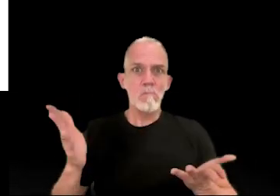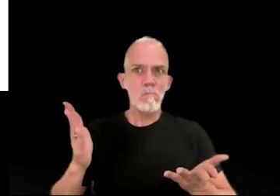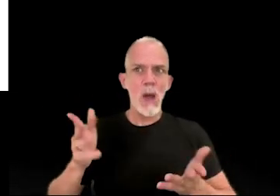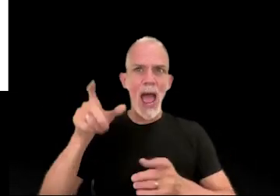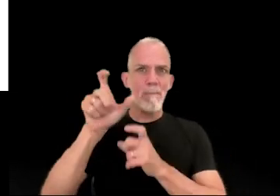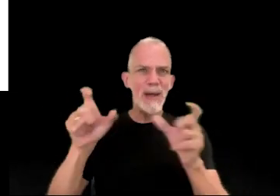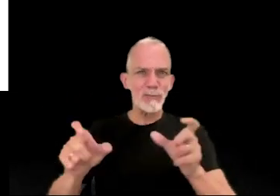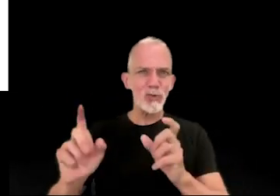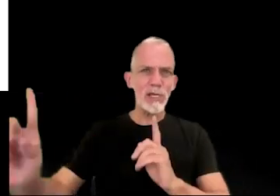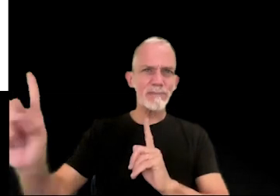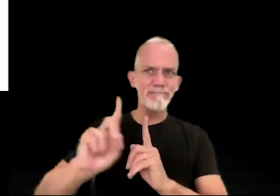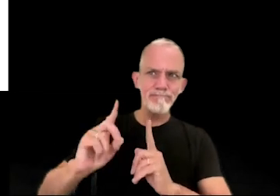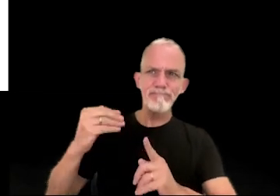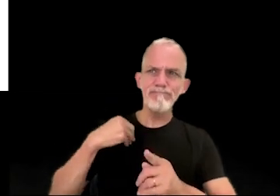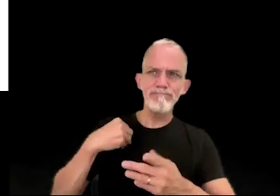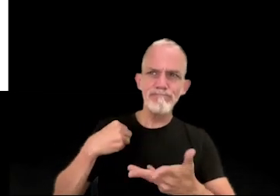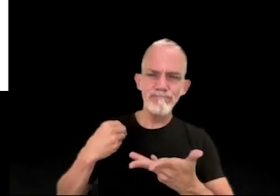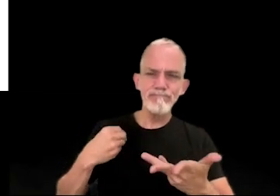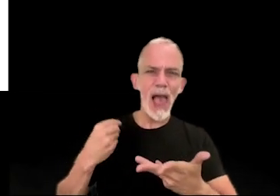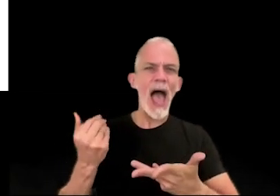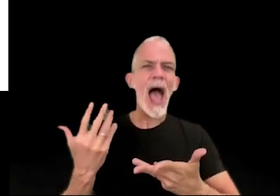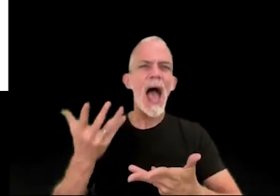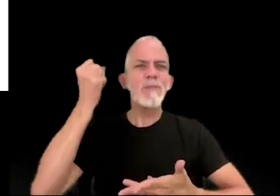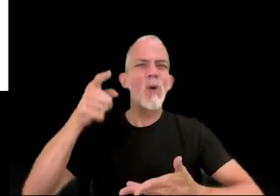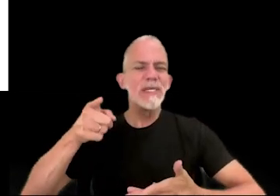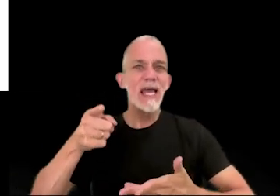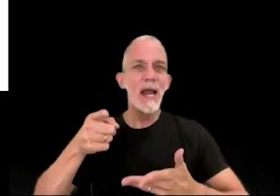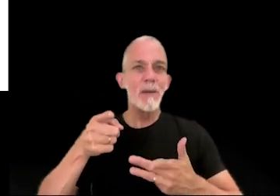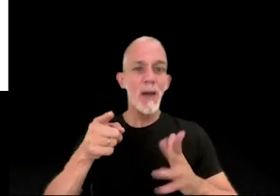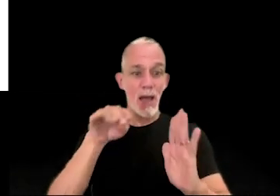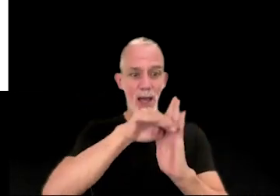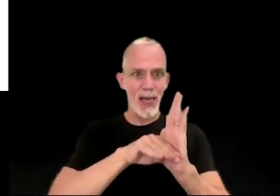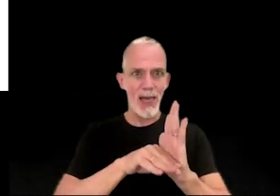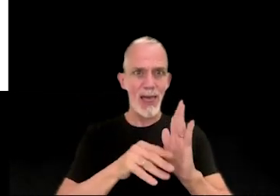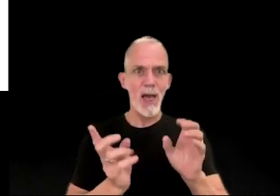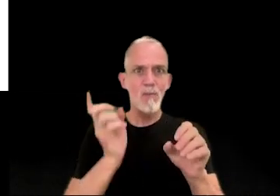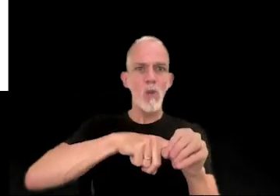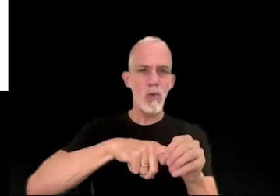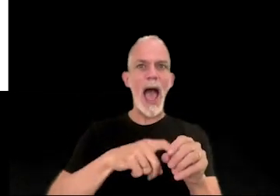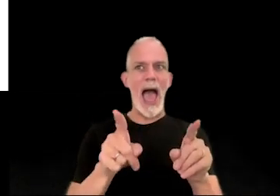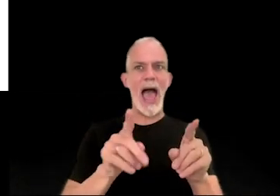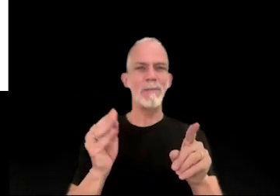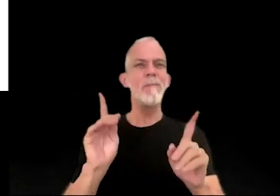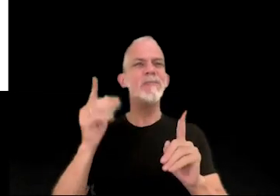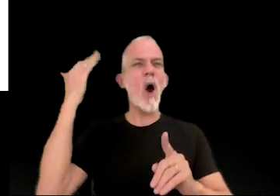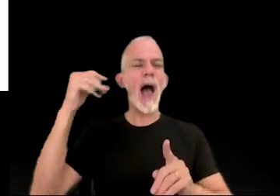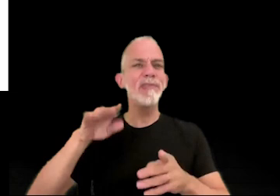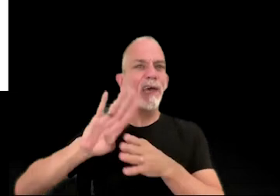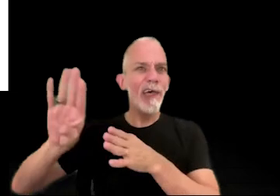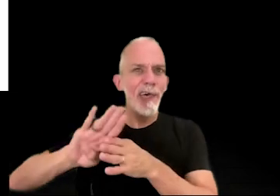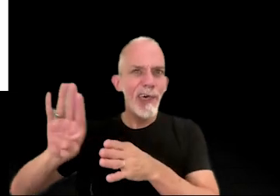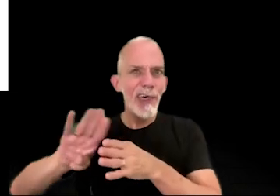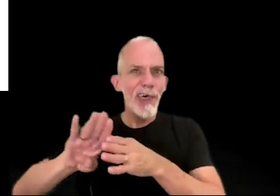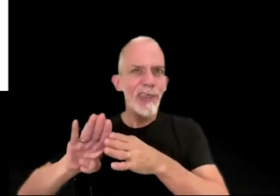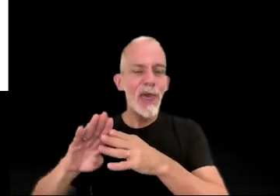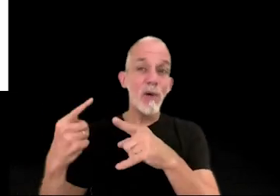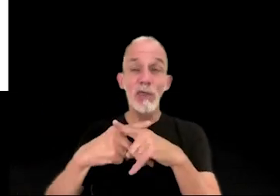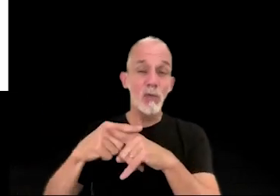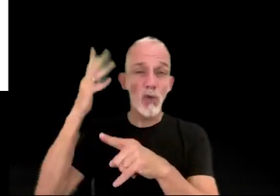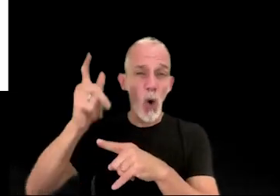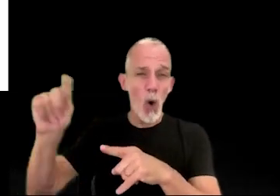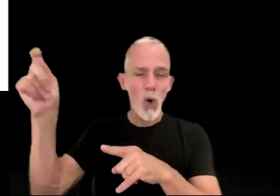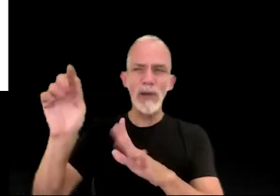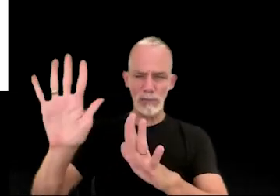contribuyentes a aprovechar la moratoria para ingresar el aporte solidario que había quedado quizás en discusión judicial.